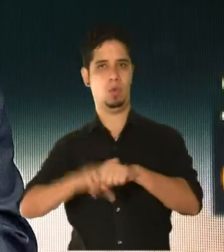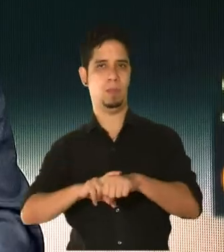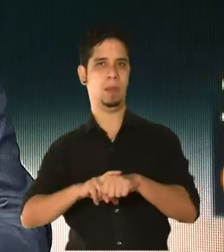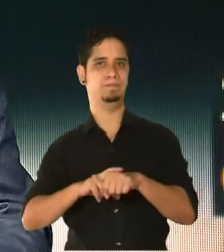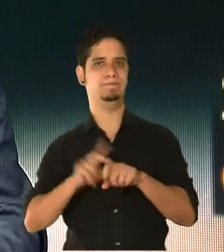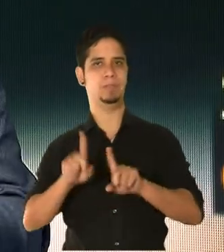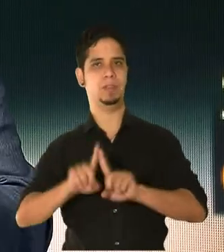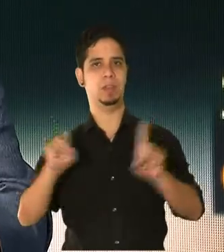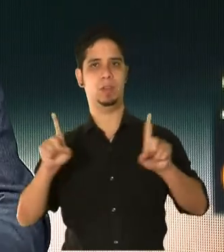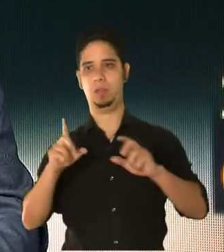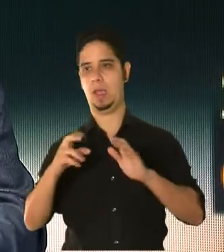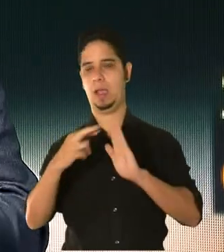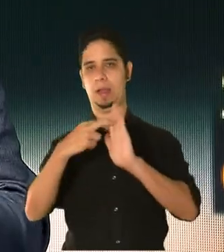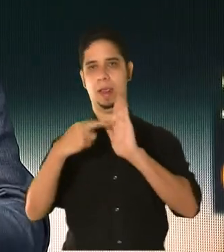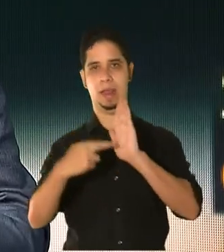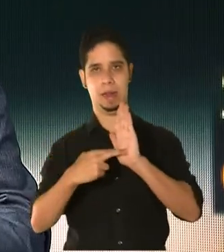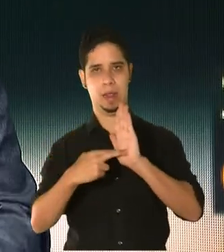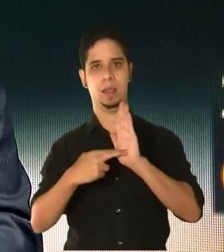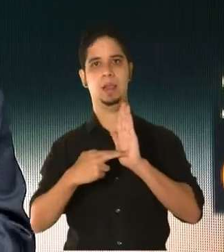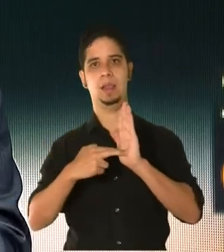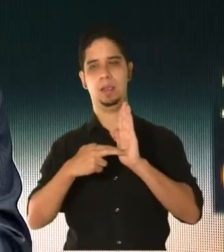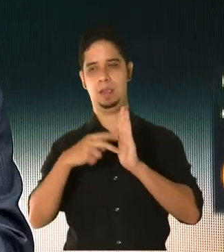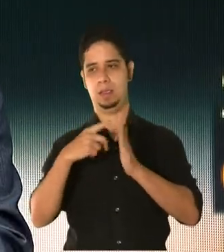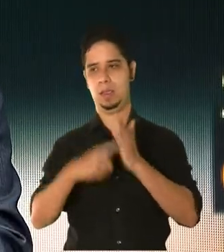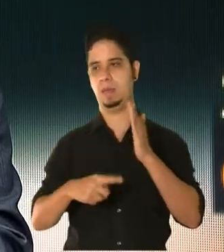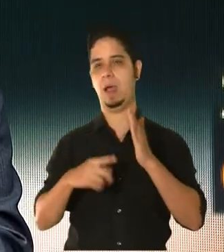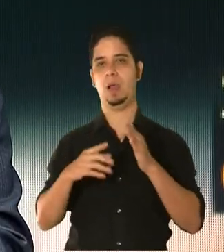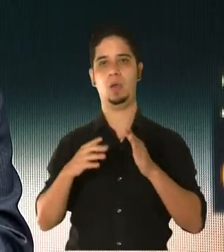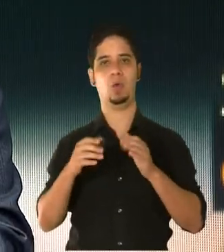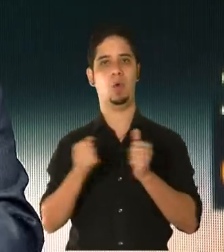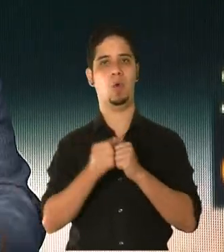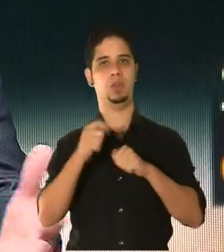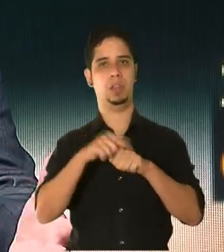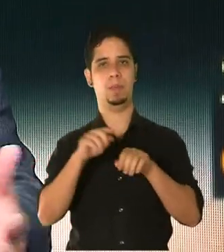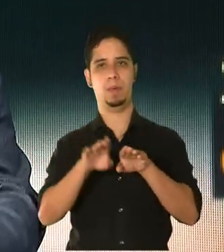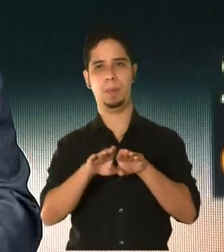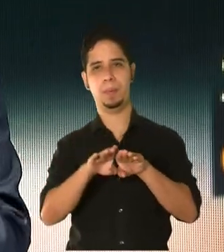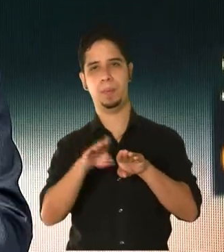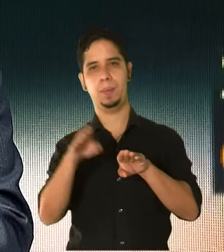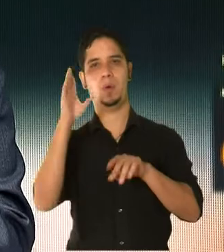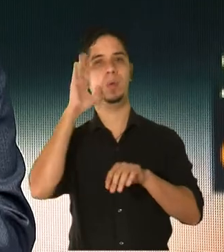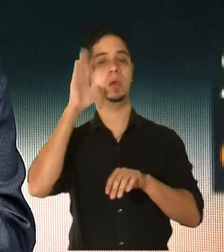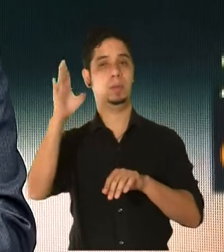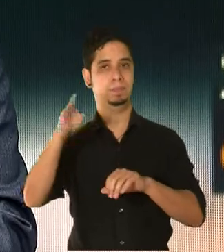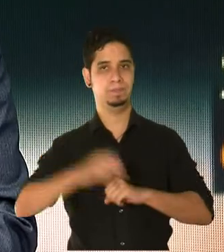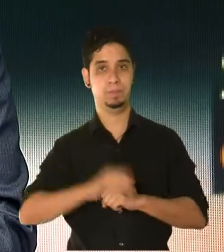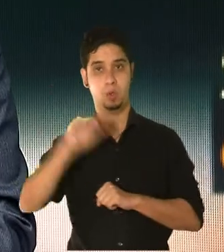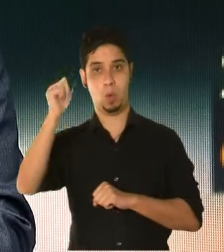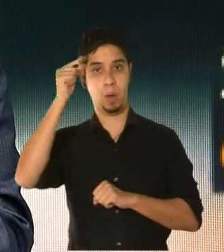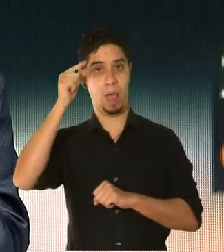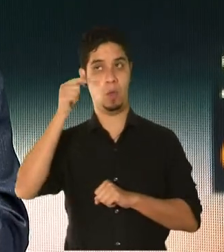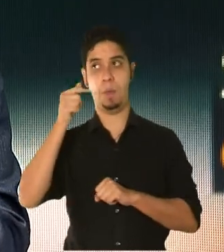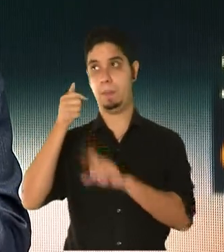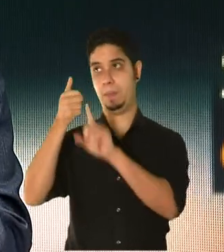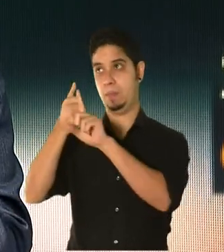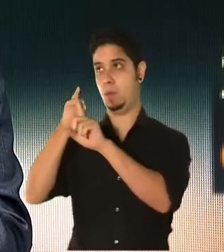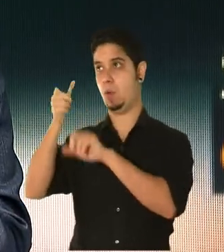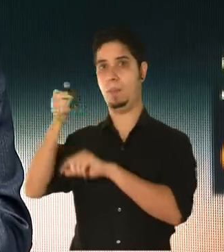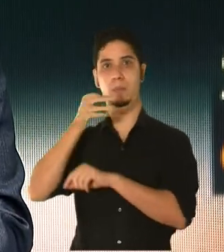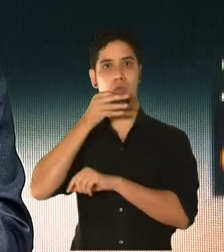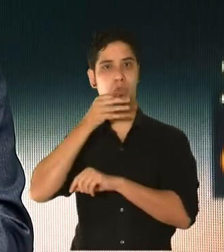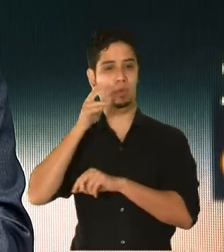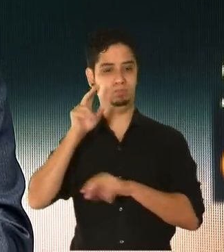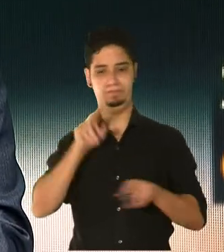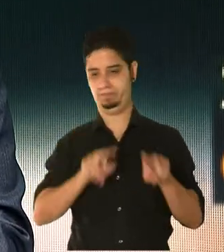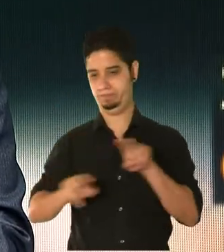a restricciones que van a empezar a abrirse un poco más entendemos el gobernador va a estar hablando sobre eso en los próximos días